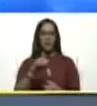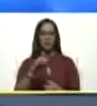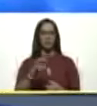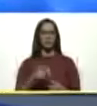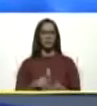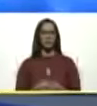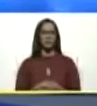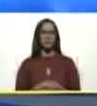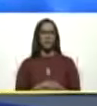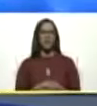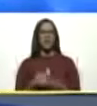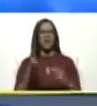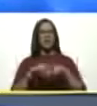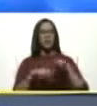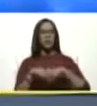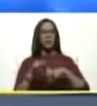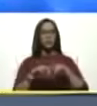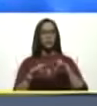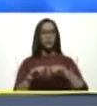y construir